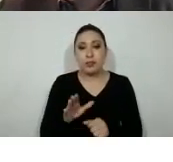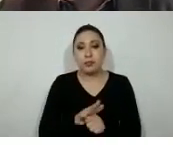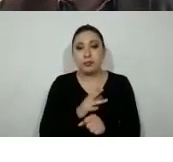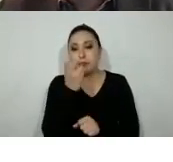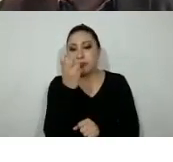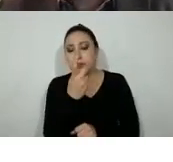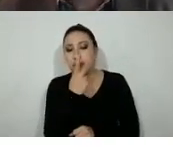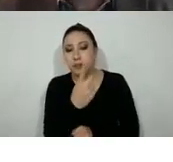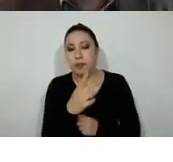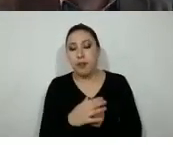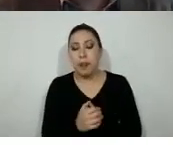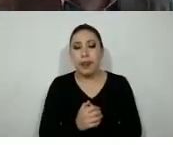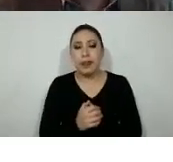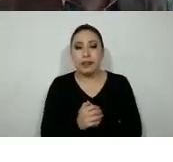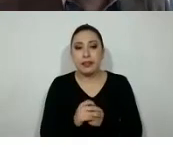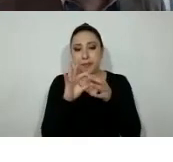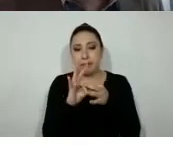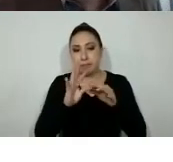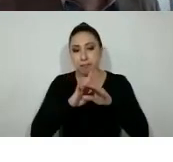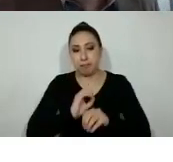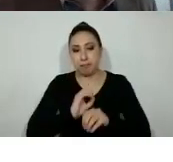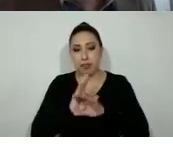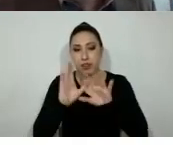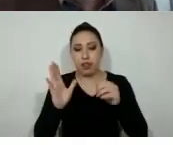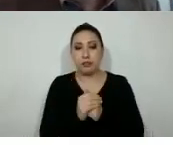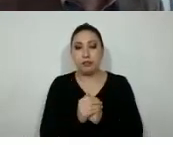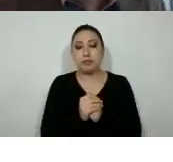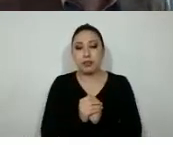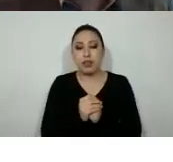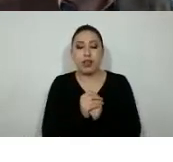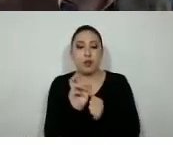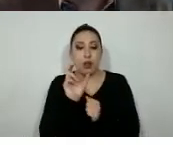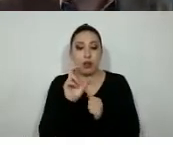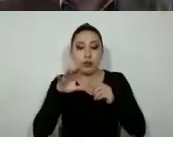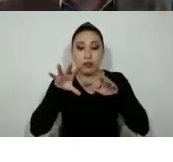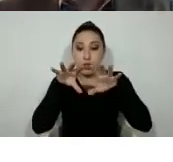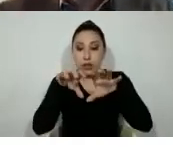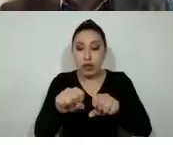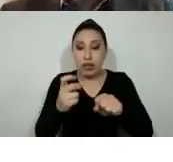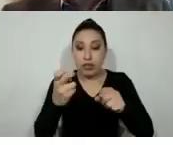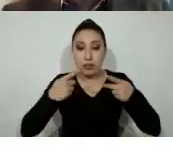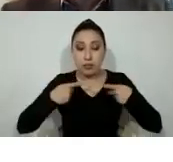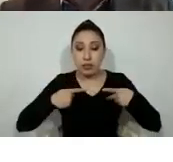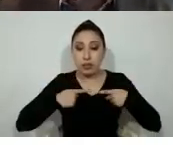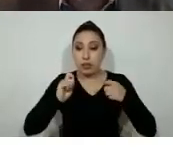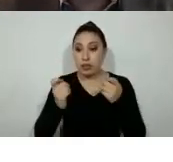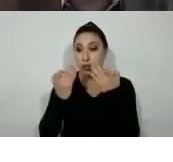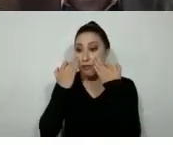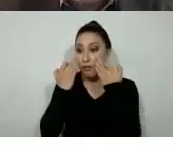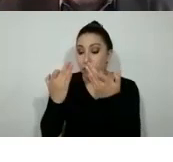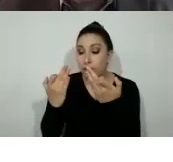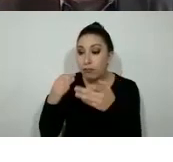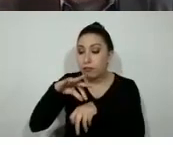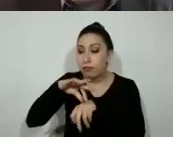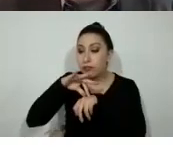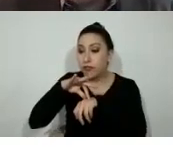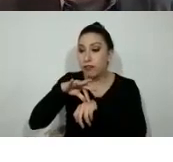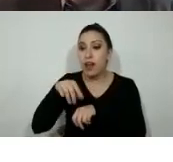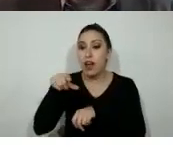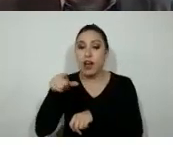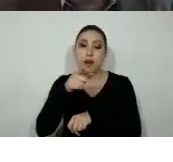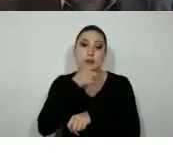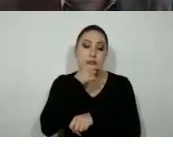cuando la persecución se haga de forma ininterrumpida, que esté a la vista de los o las agentes